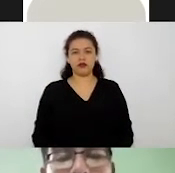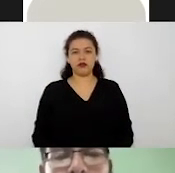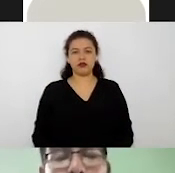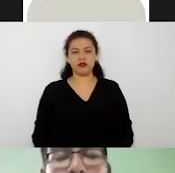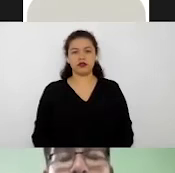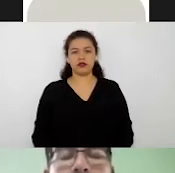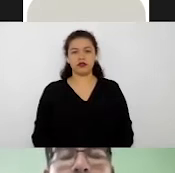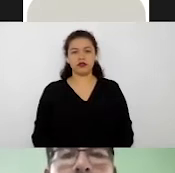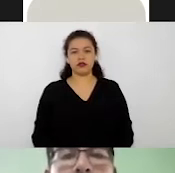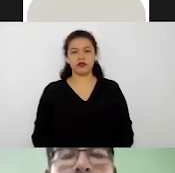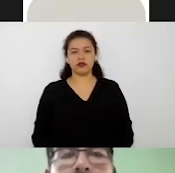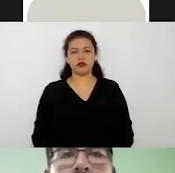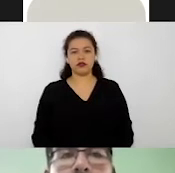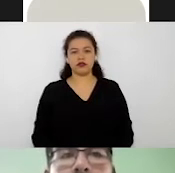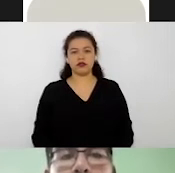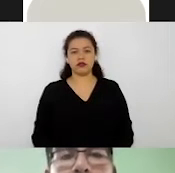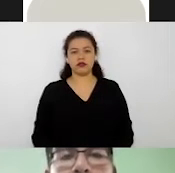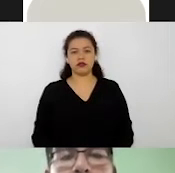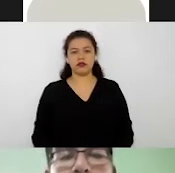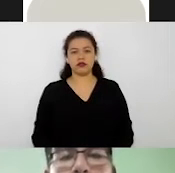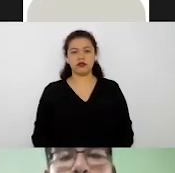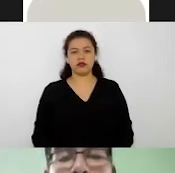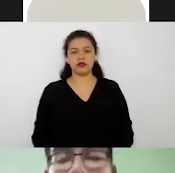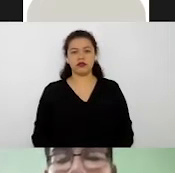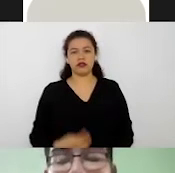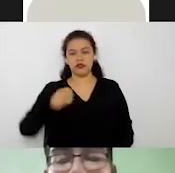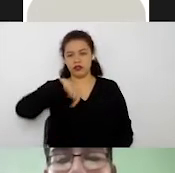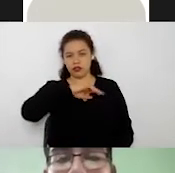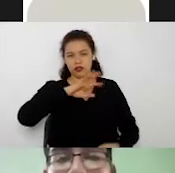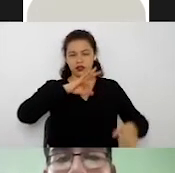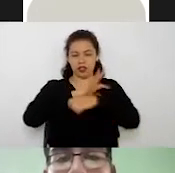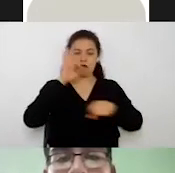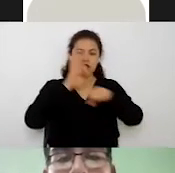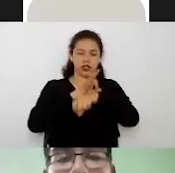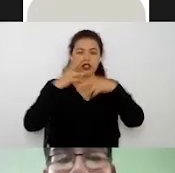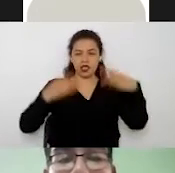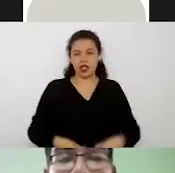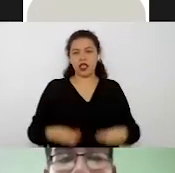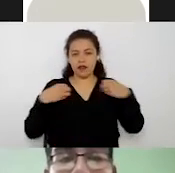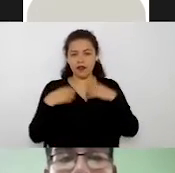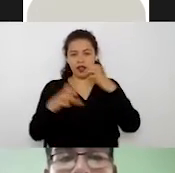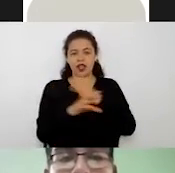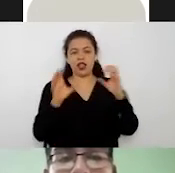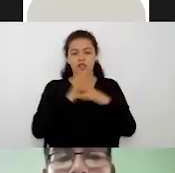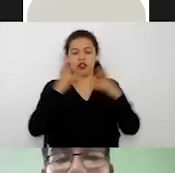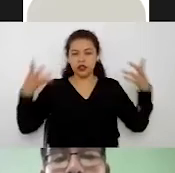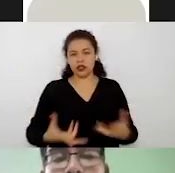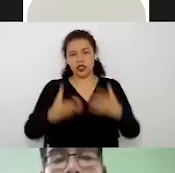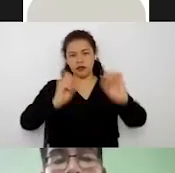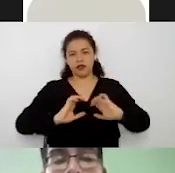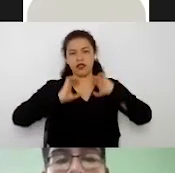es que buscamos la protección y salvaguardar tanto vidas y bienes de todas las